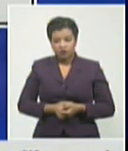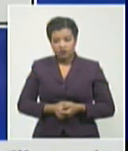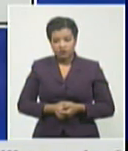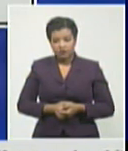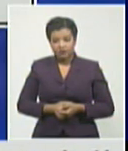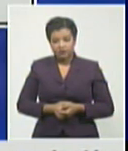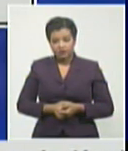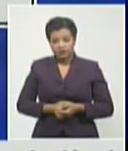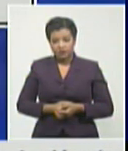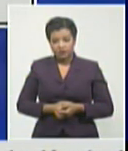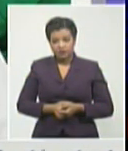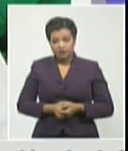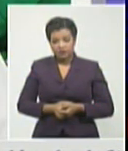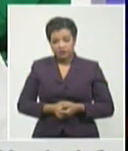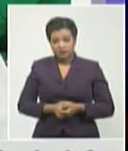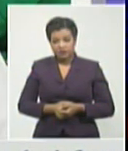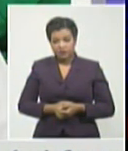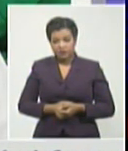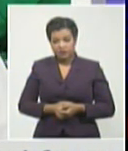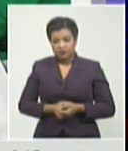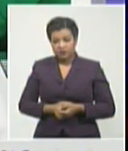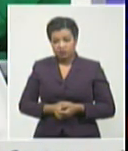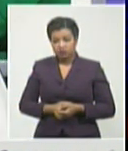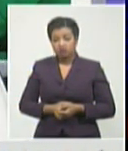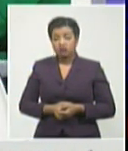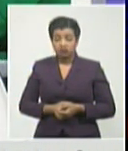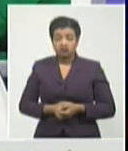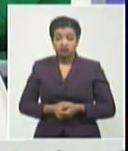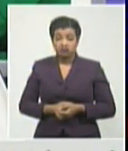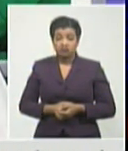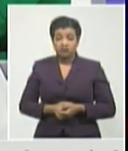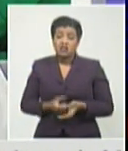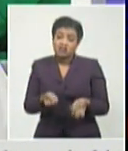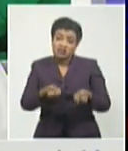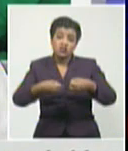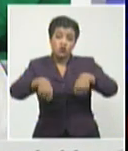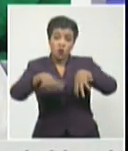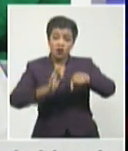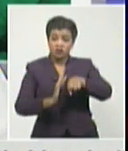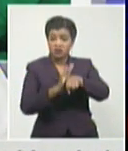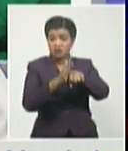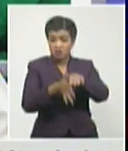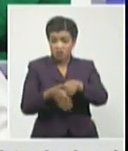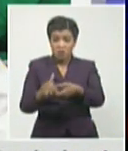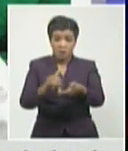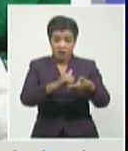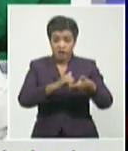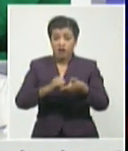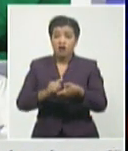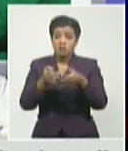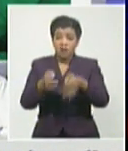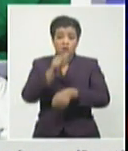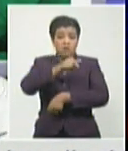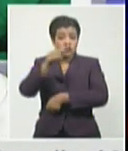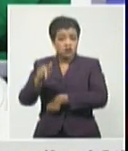para esta fecha está la situación y se les de estos los compañeros las personas que nos escuchan la situación